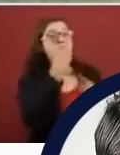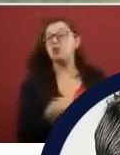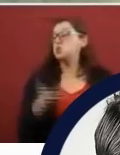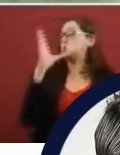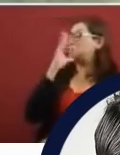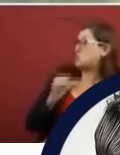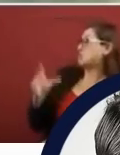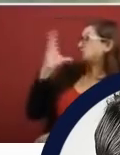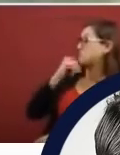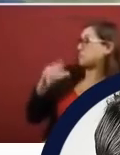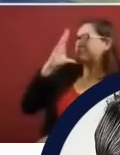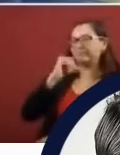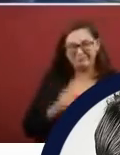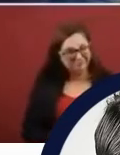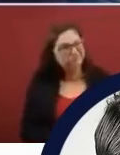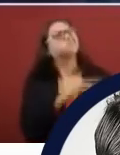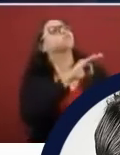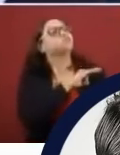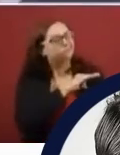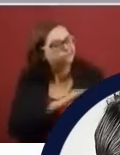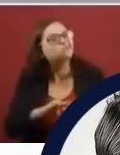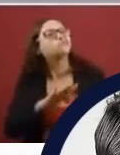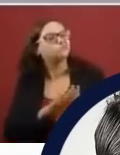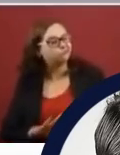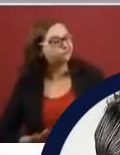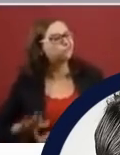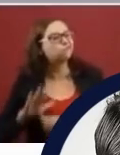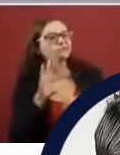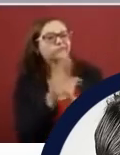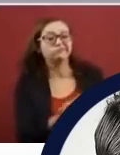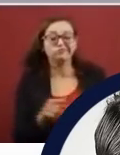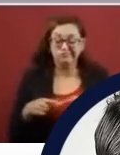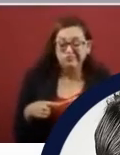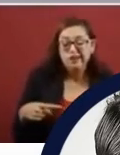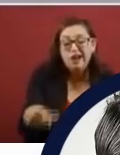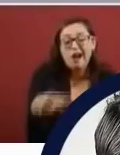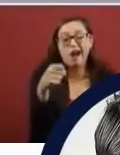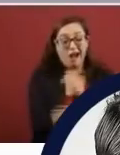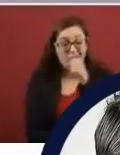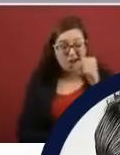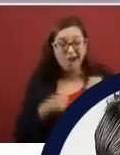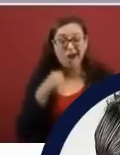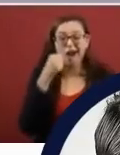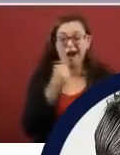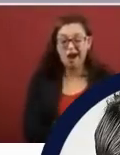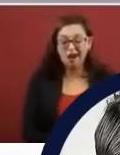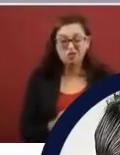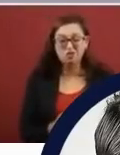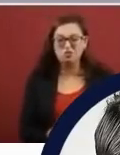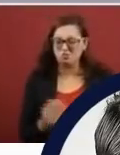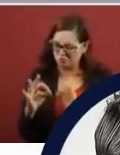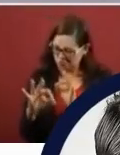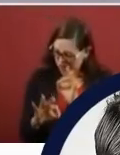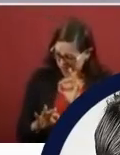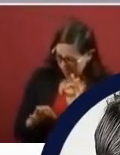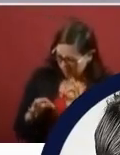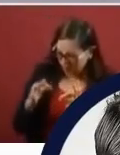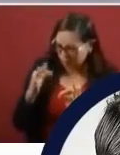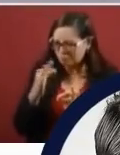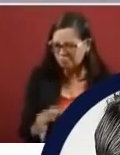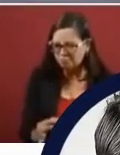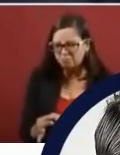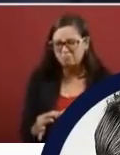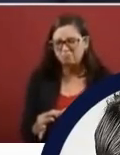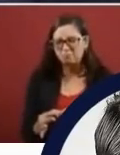buscando construir un relato distinto sobre cómo funciona el Estado, la relación con la sociedad, qué es valioso,